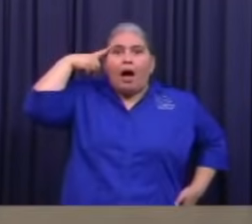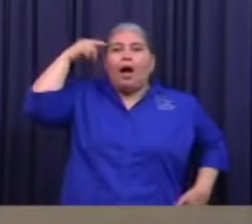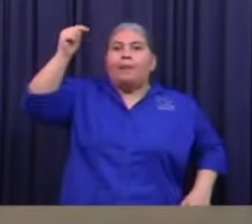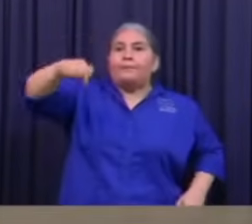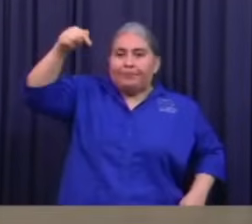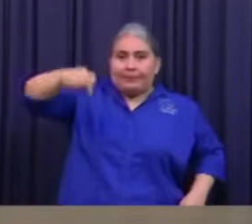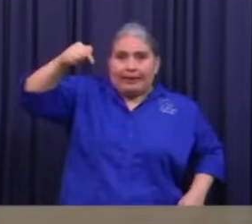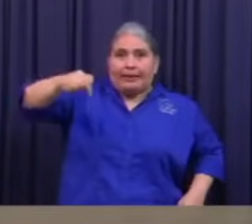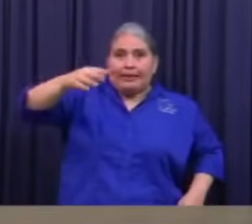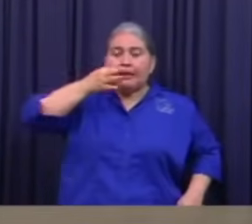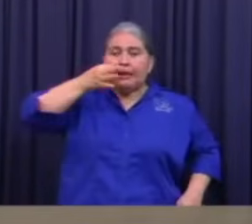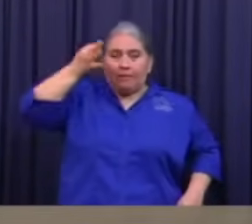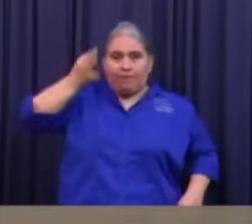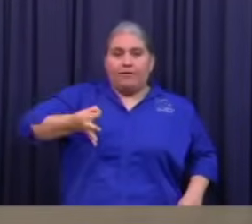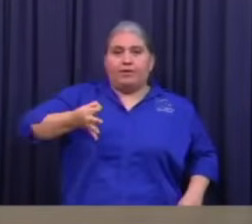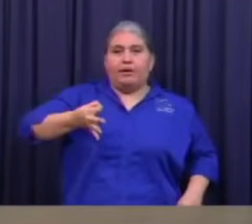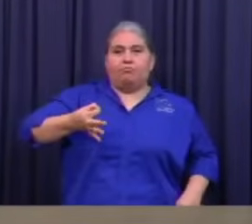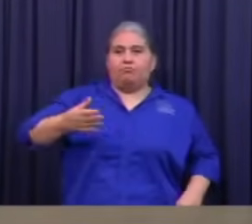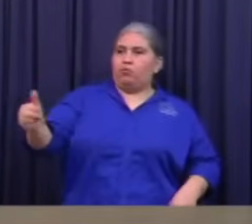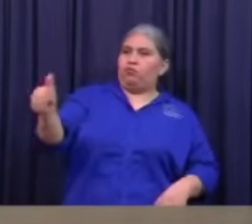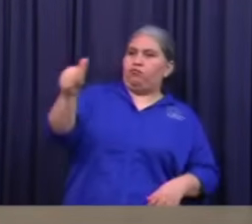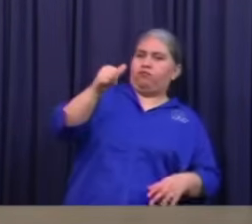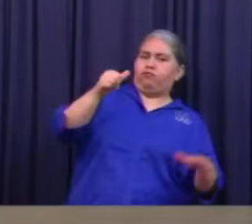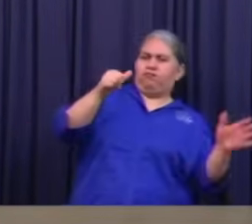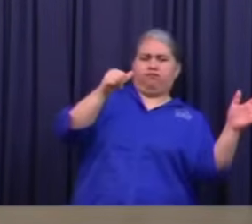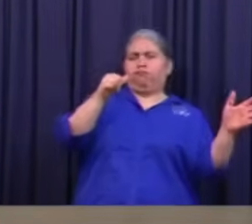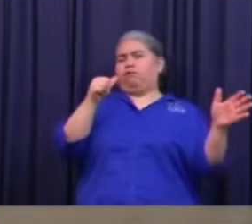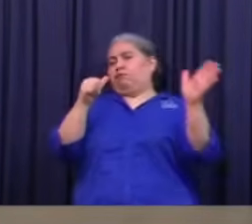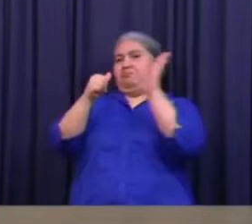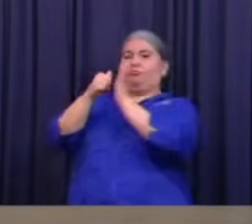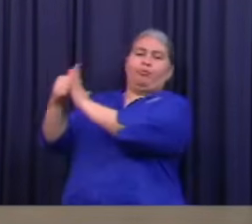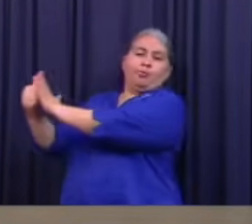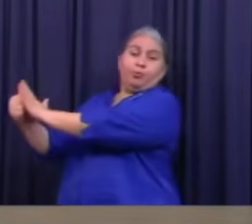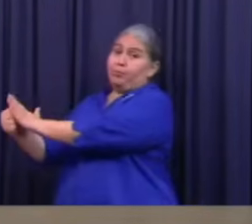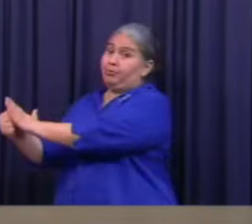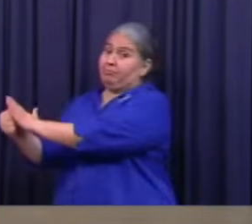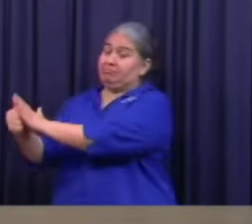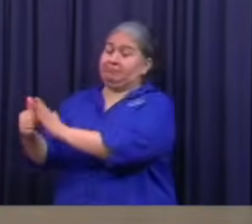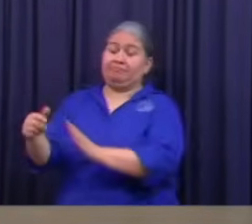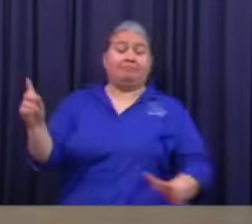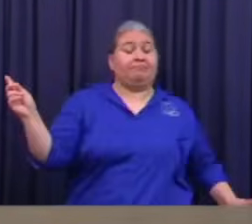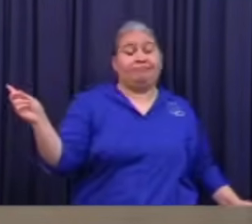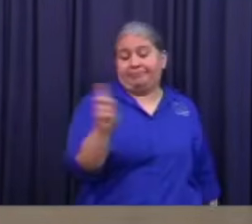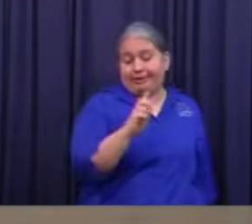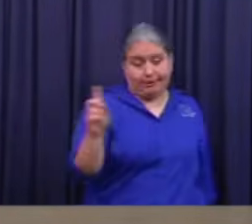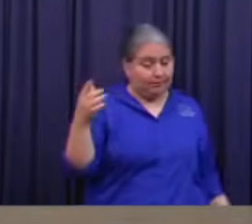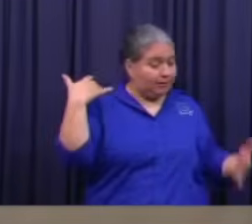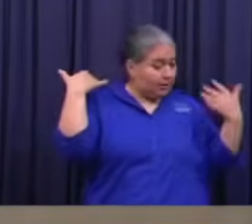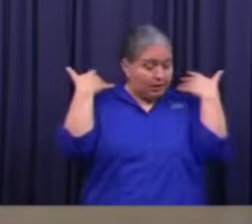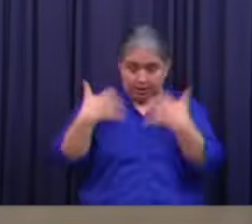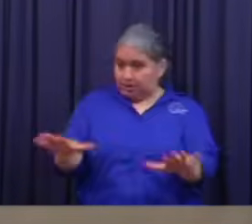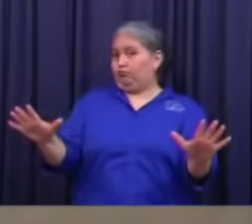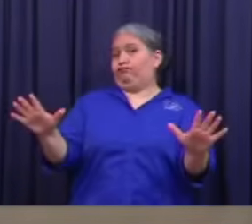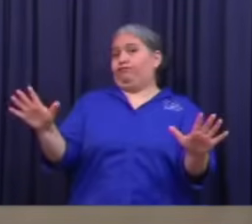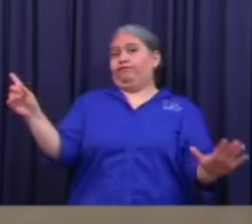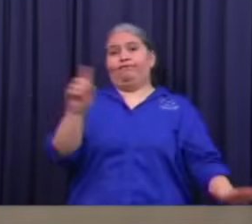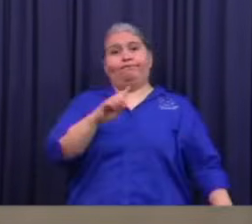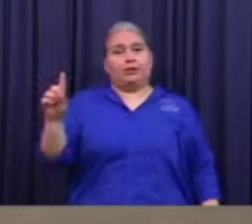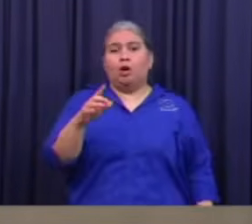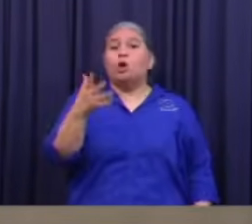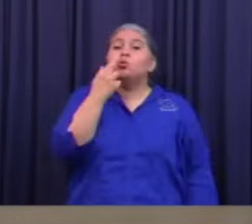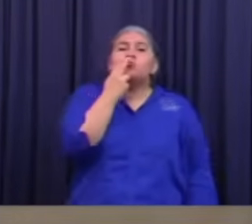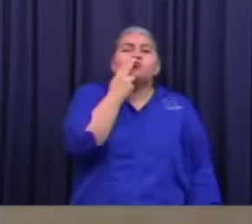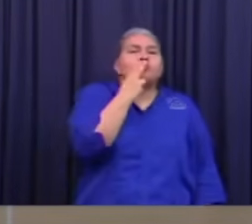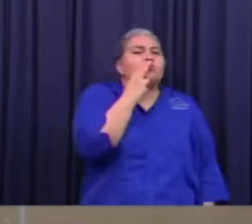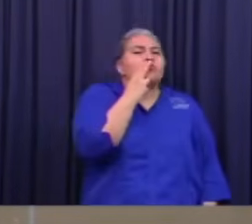de beber guaro agua sigo bebiendo y dejé de fumar